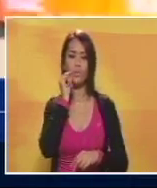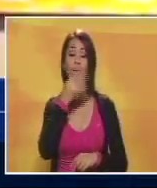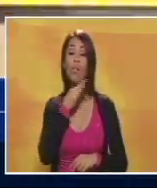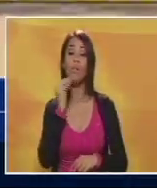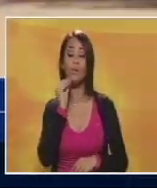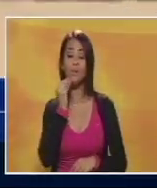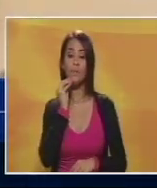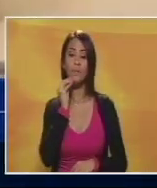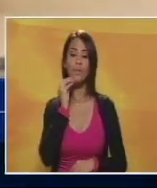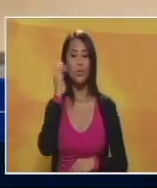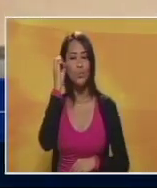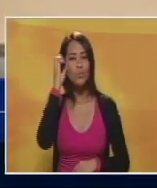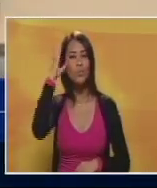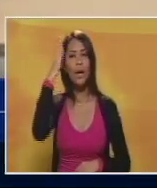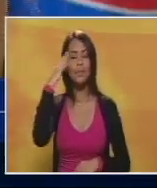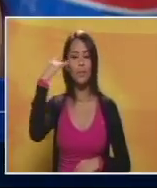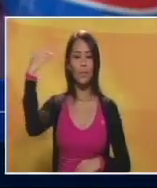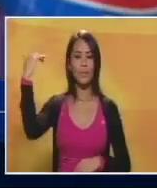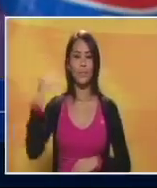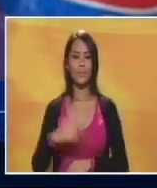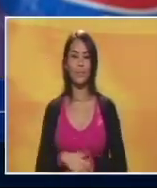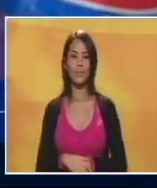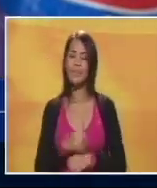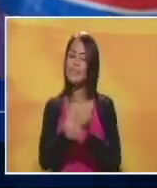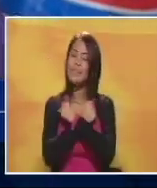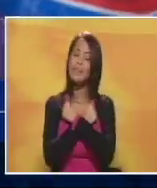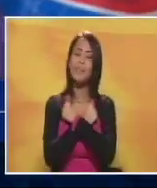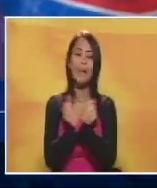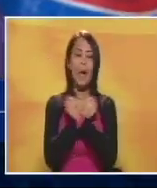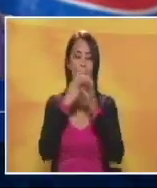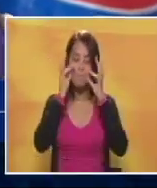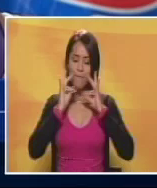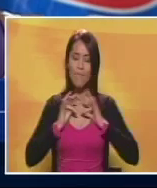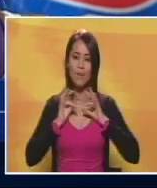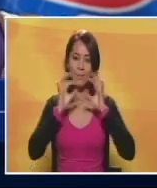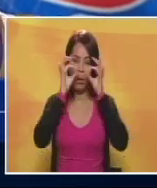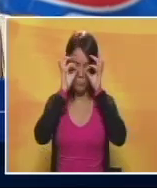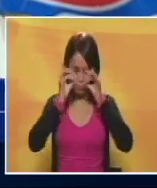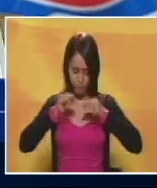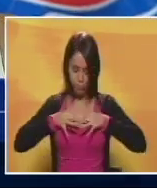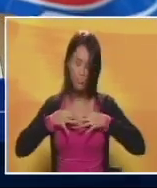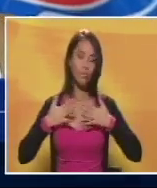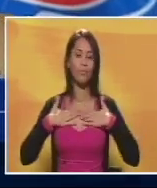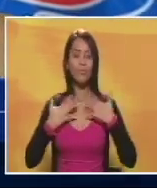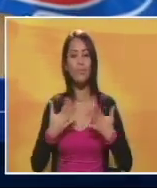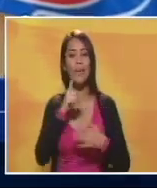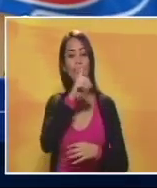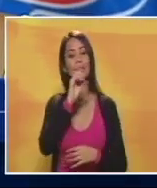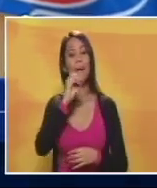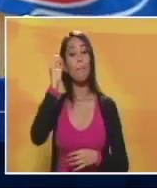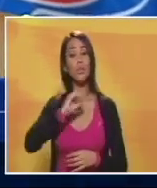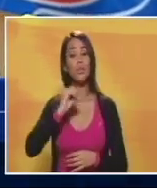sus capacidades y sueños. Se amen físicamente al 100%, se